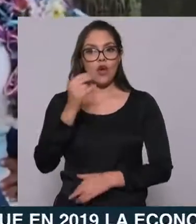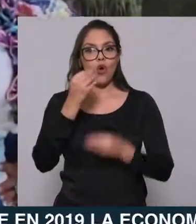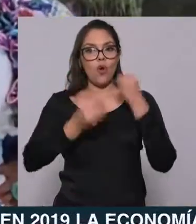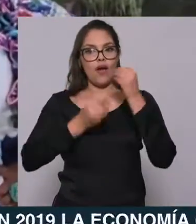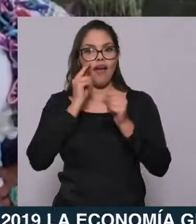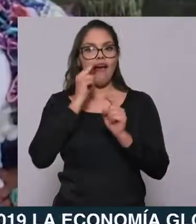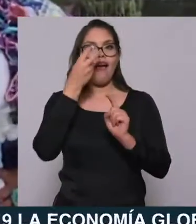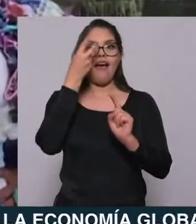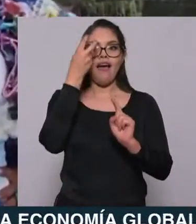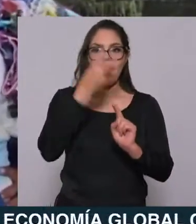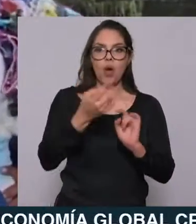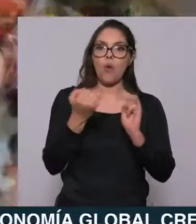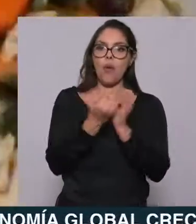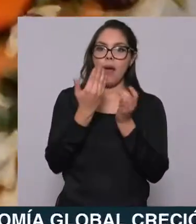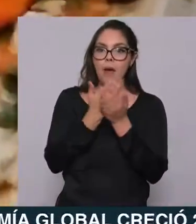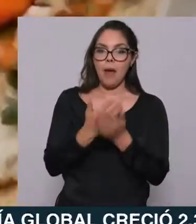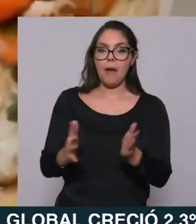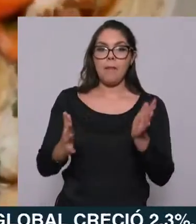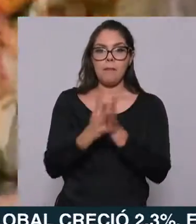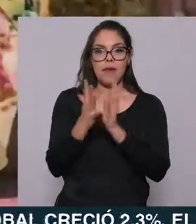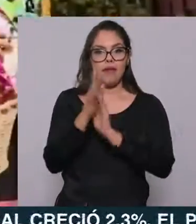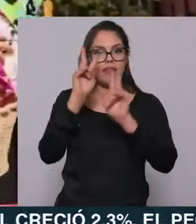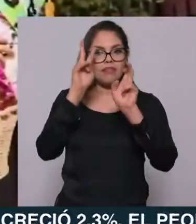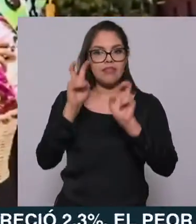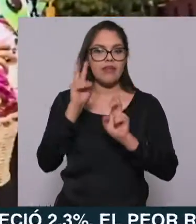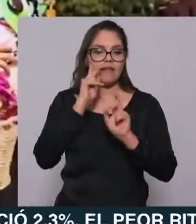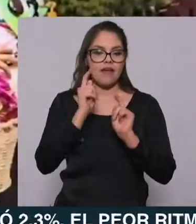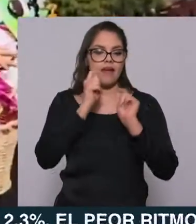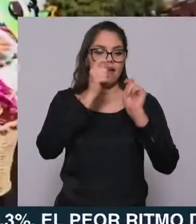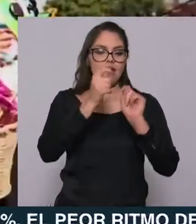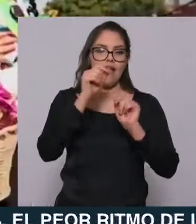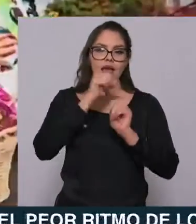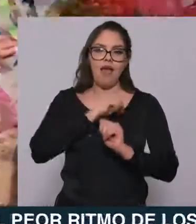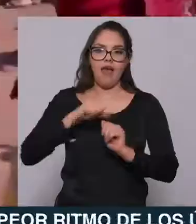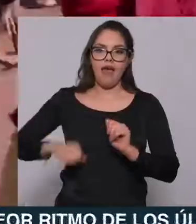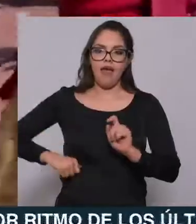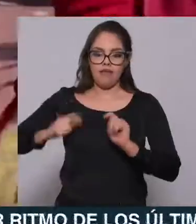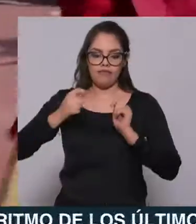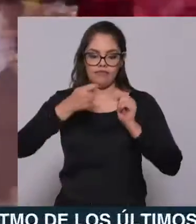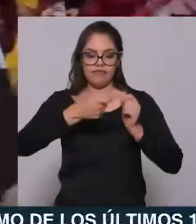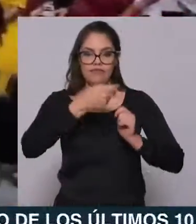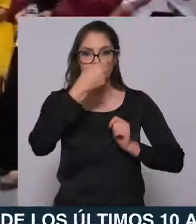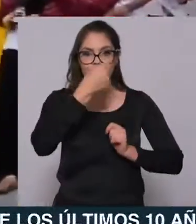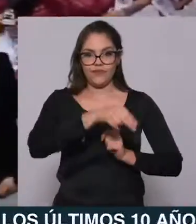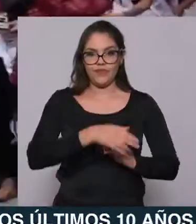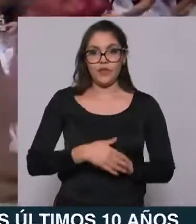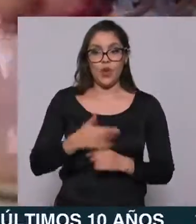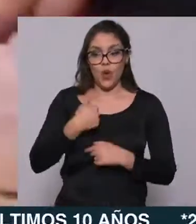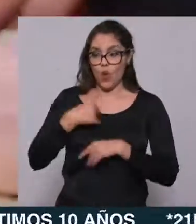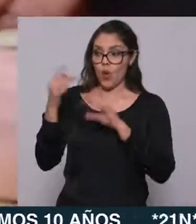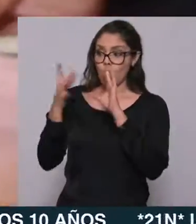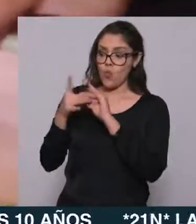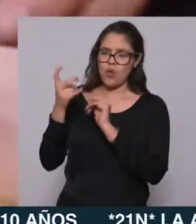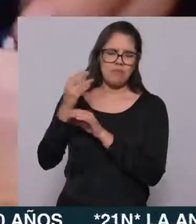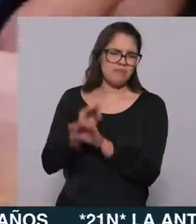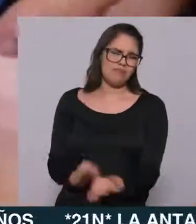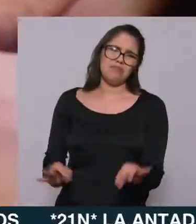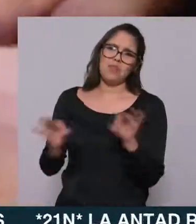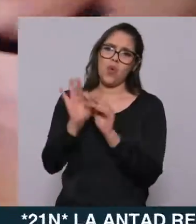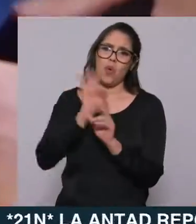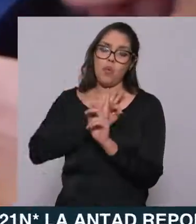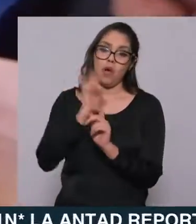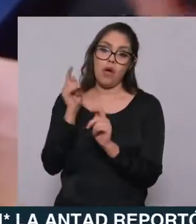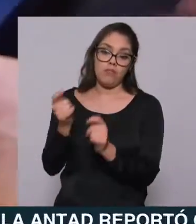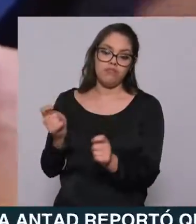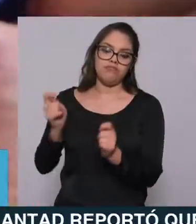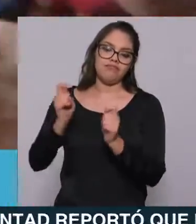importante porque participamos con uno de los temas que nos da la alcaldía. Entonces, nuestro discurso es fundamental para que podamos ser acreedoras